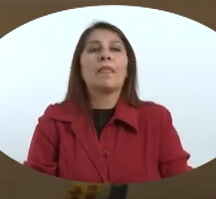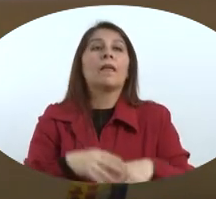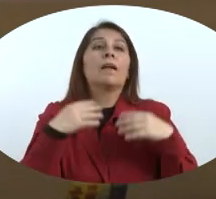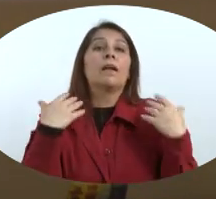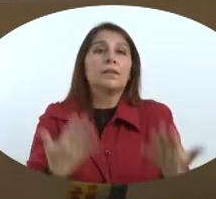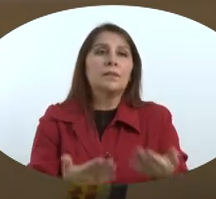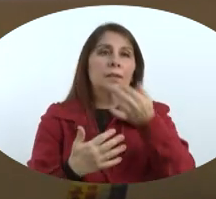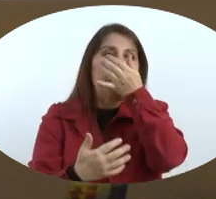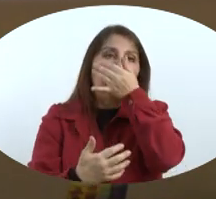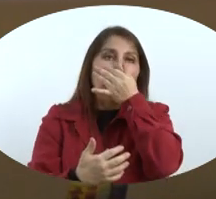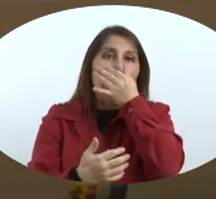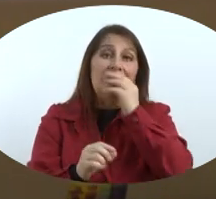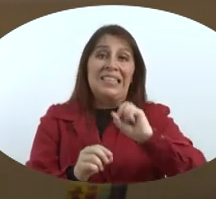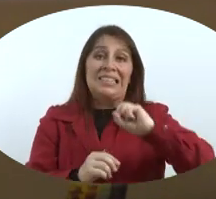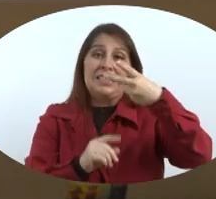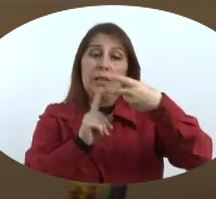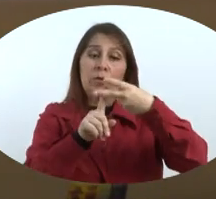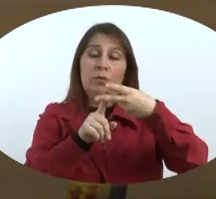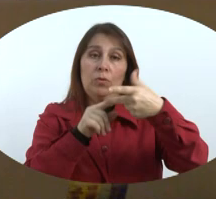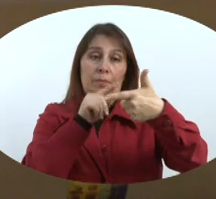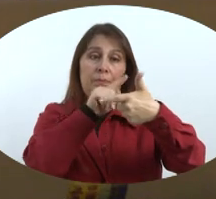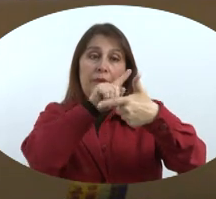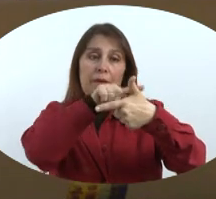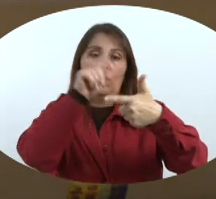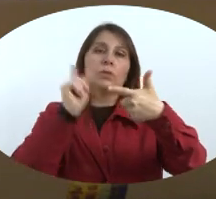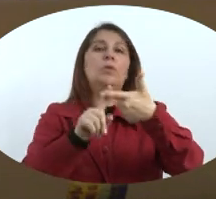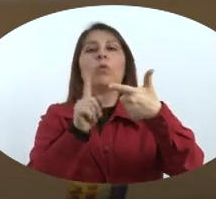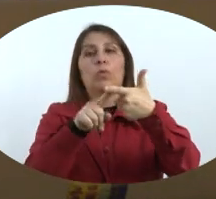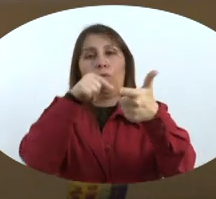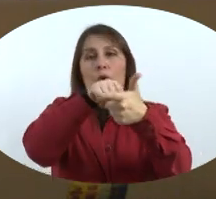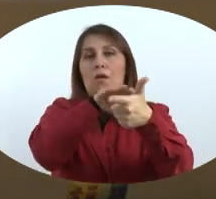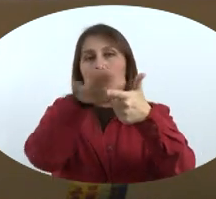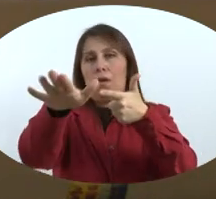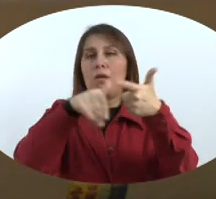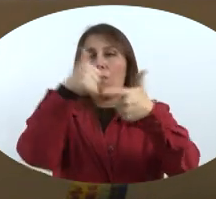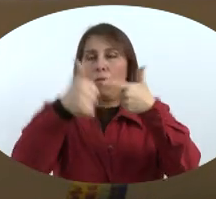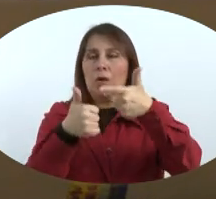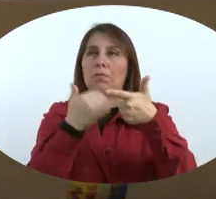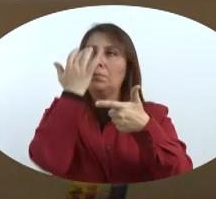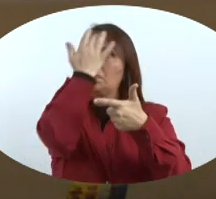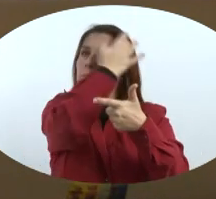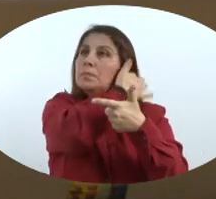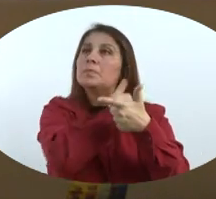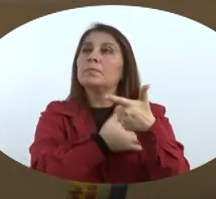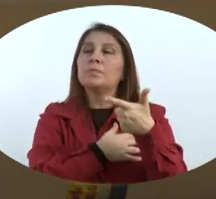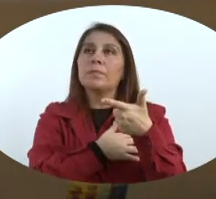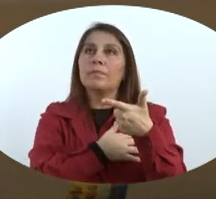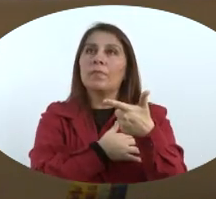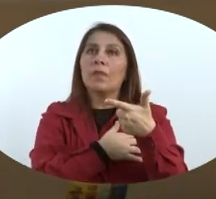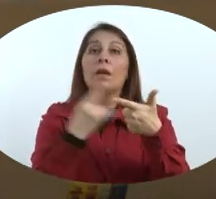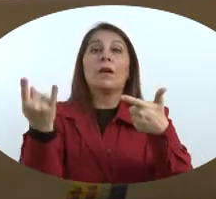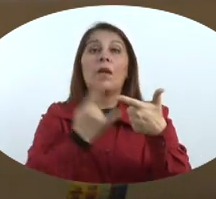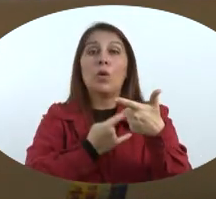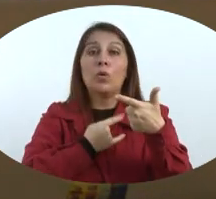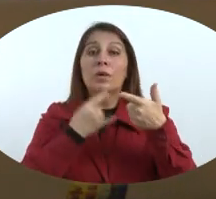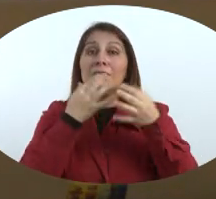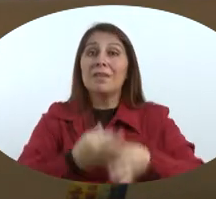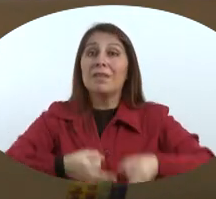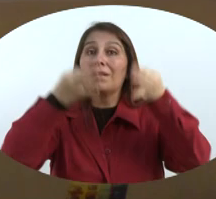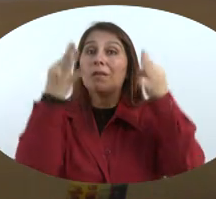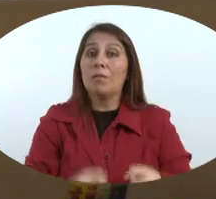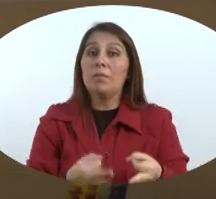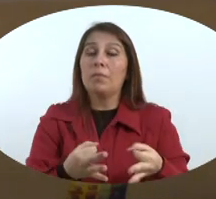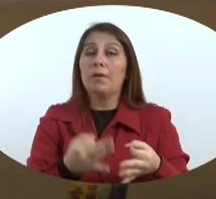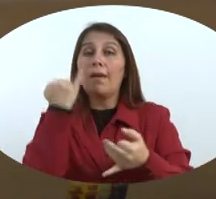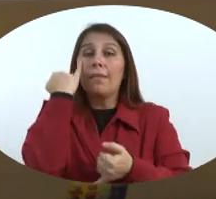ese sentido el segundo eje de trabajo que nosotros vamos a participar es que la universidad efectivamente cumpla con